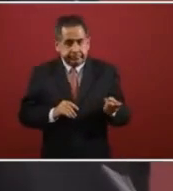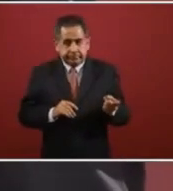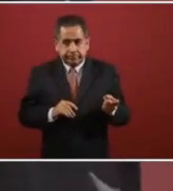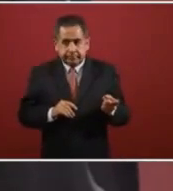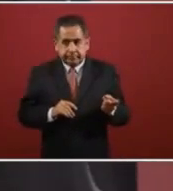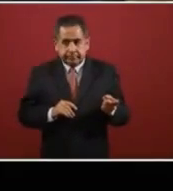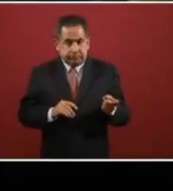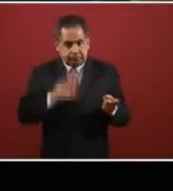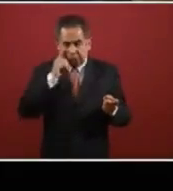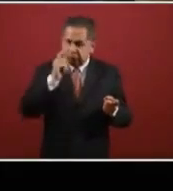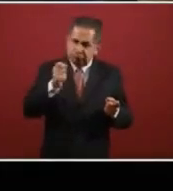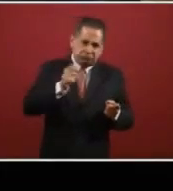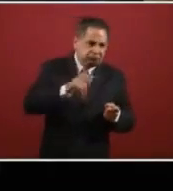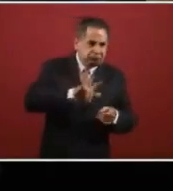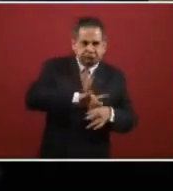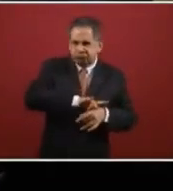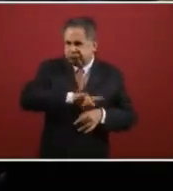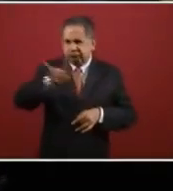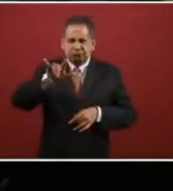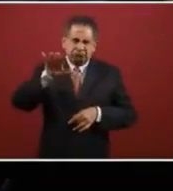tomo un avión